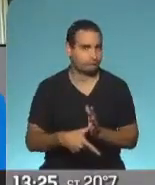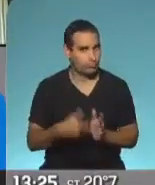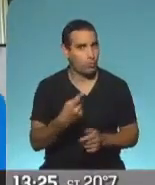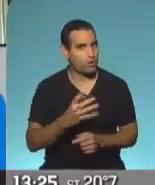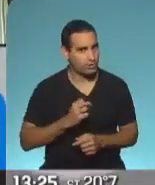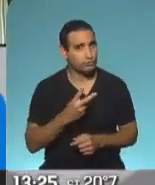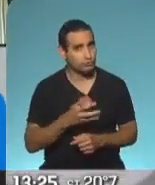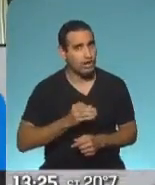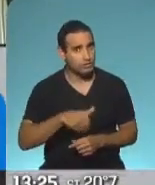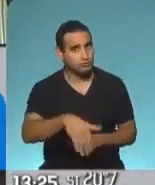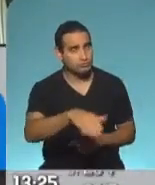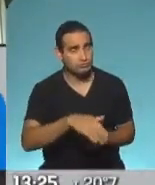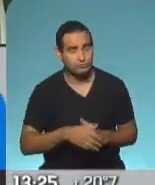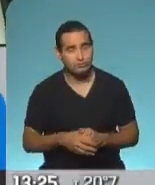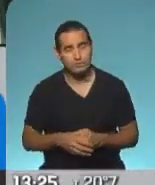de 1 año, 2 años.